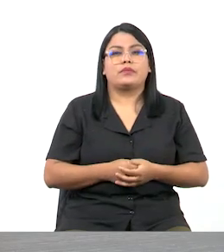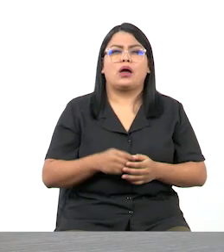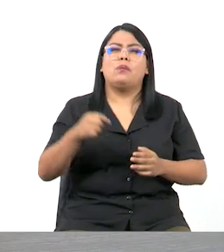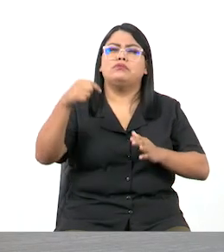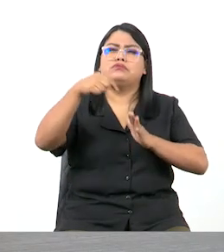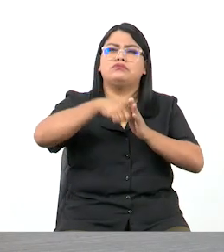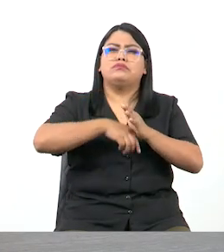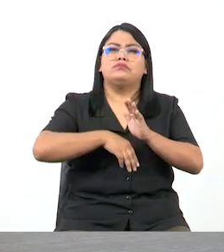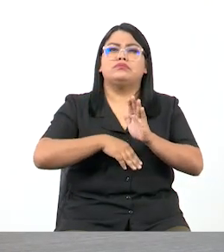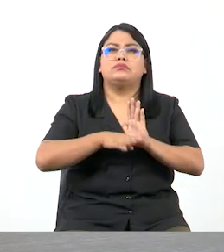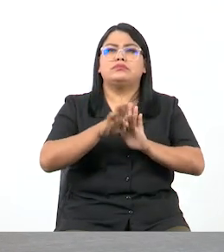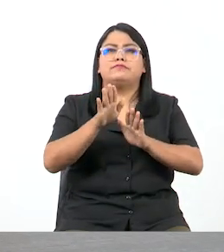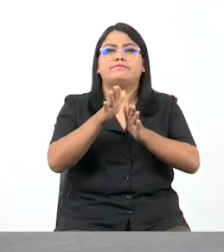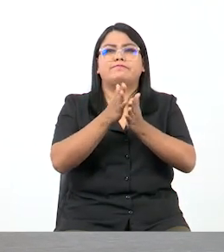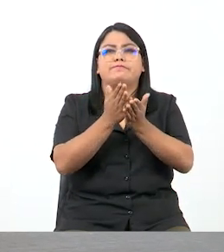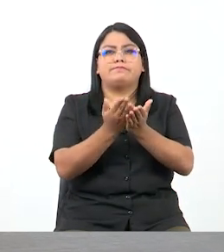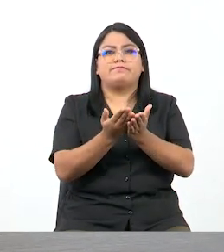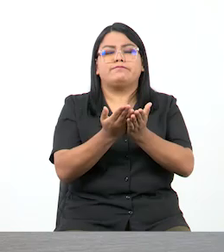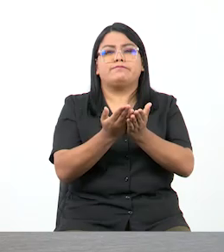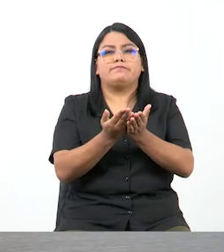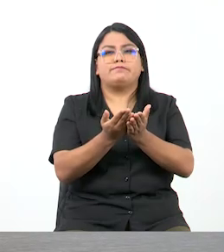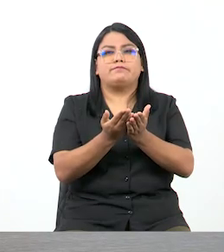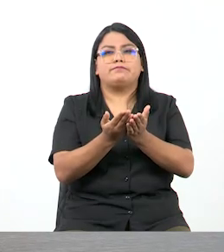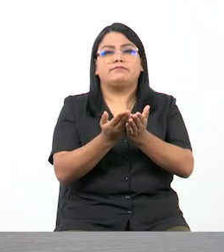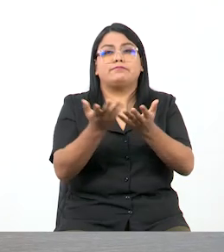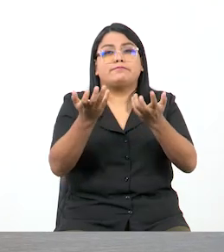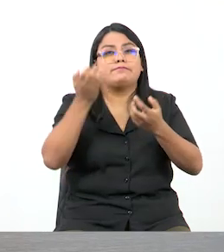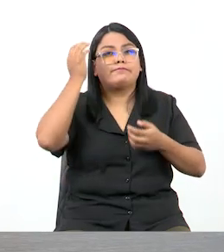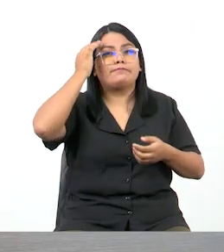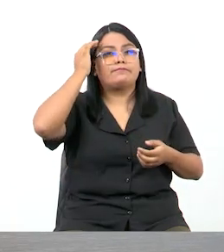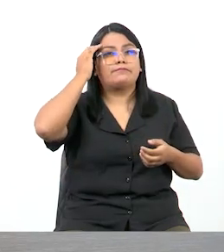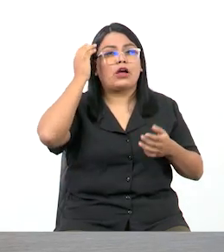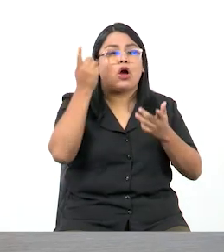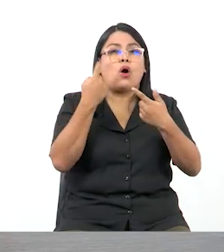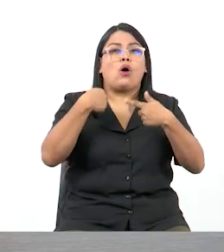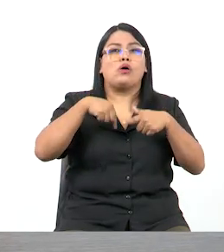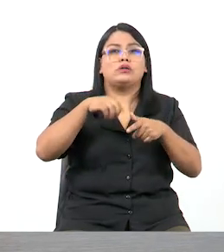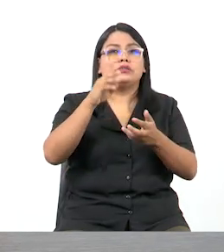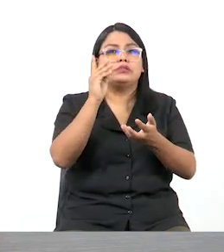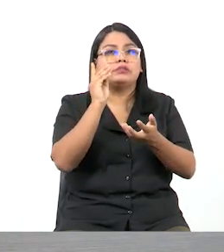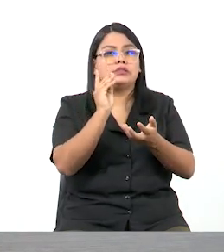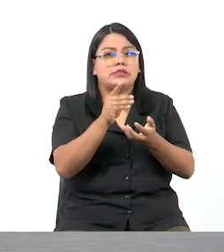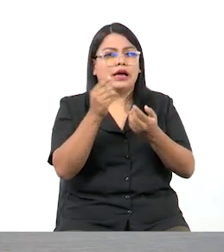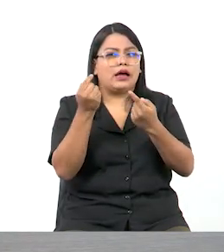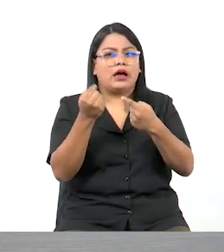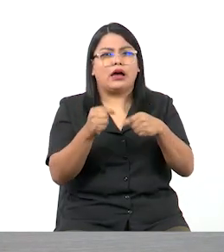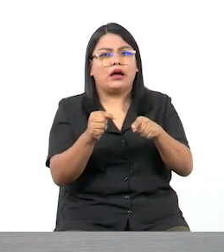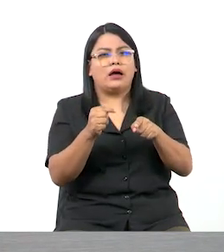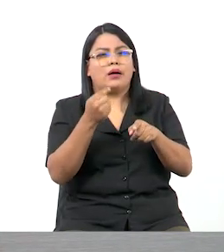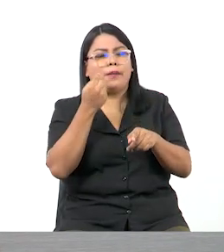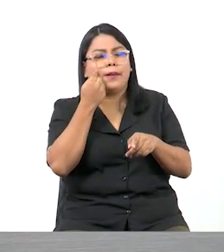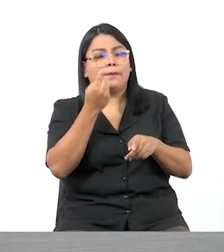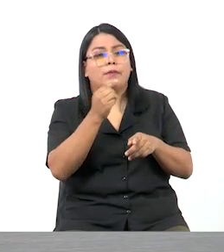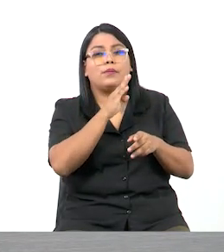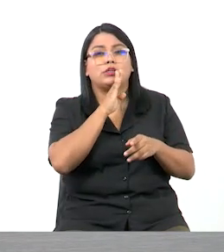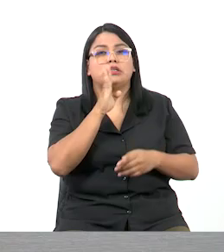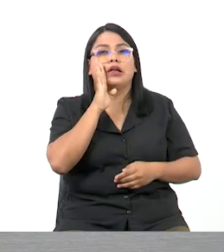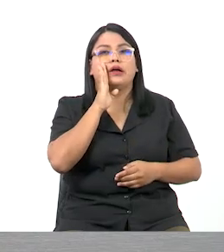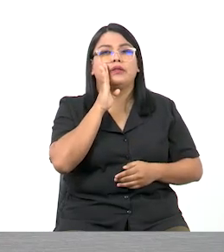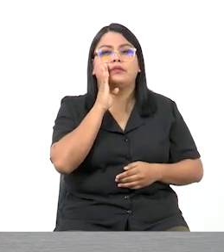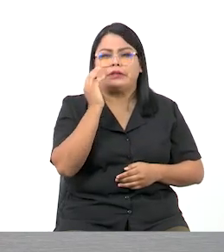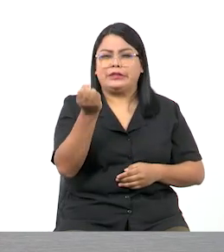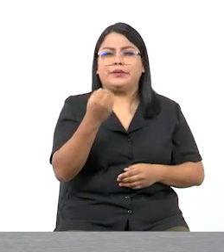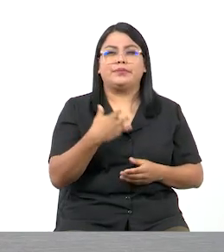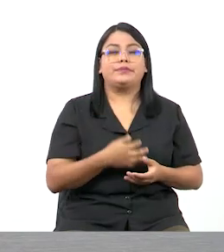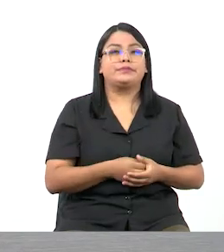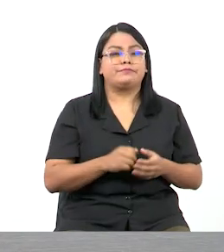y ahora profundizando en el libro de texto, Oliver, quiero saber cuál es la secuencia didáctica que se sigue en los libros de bachillerato. ¿Puede